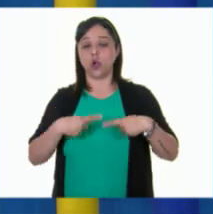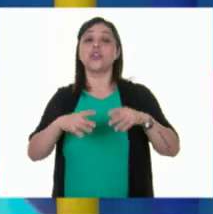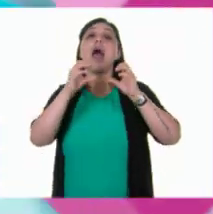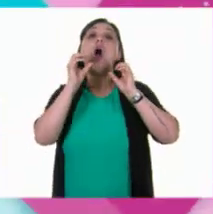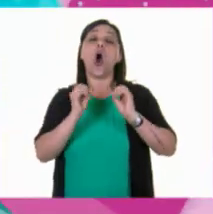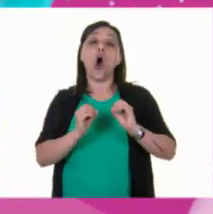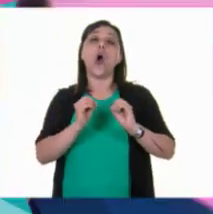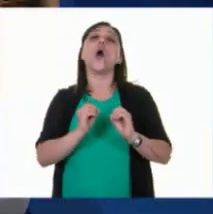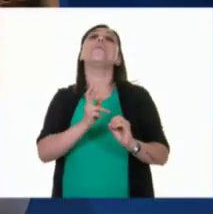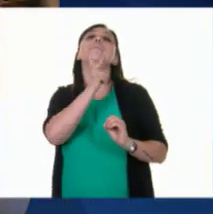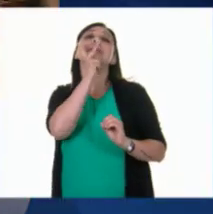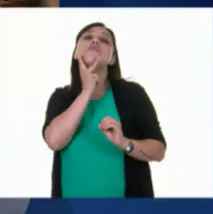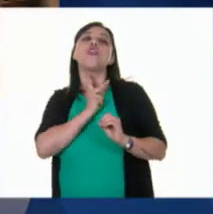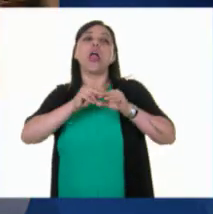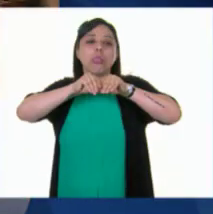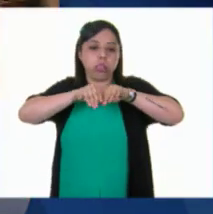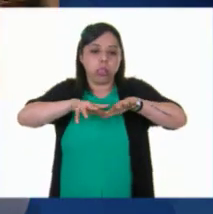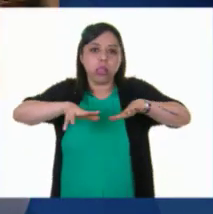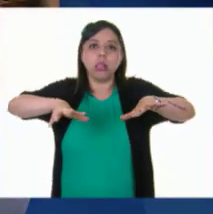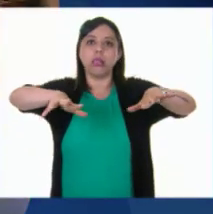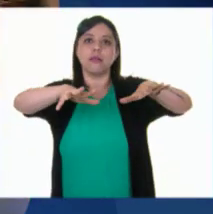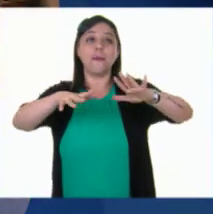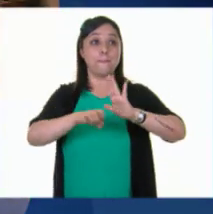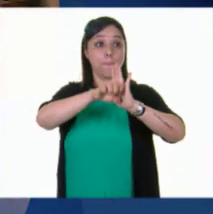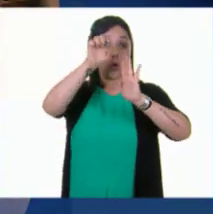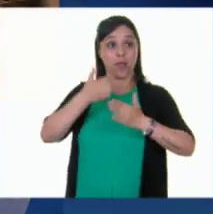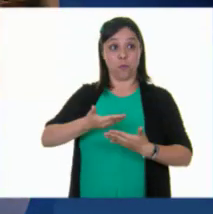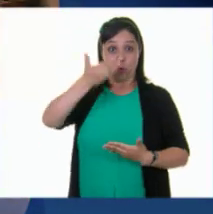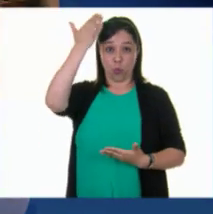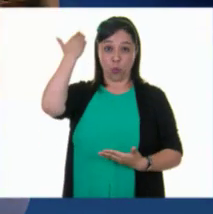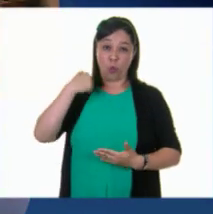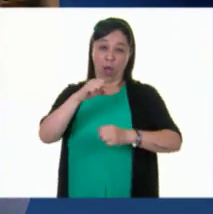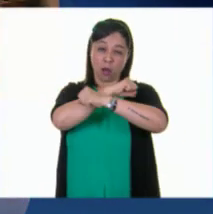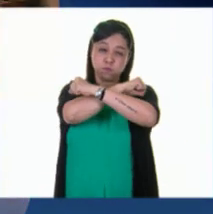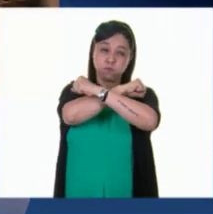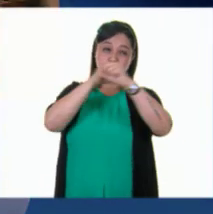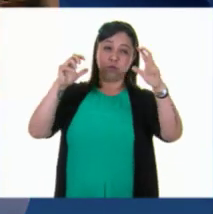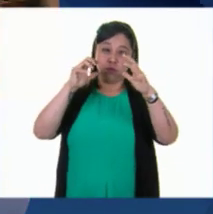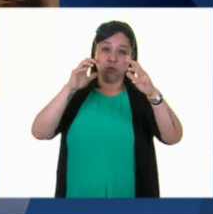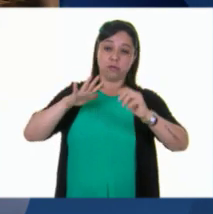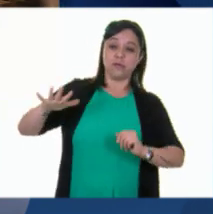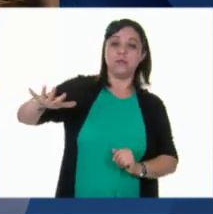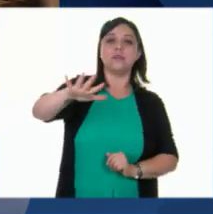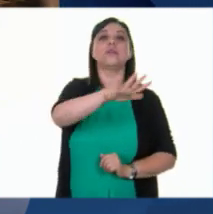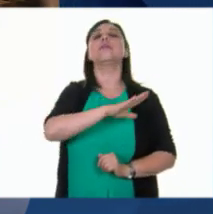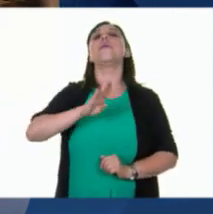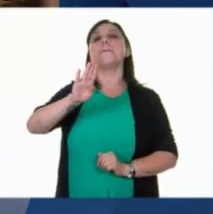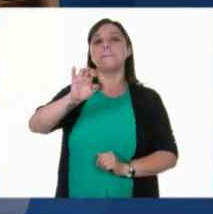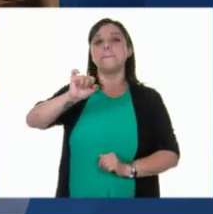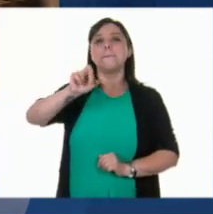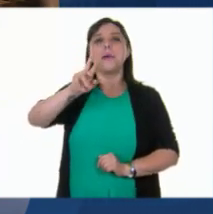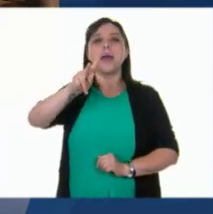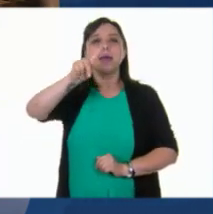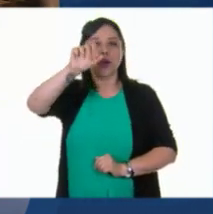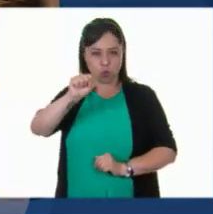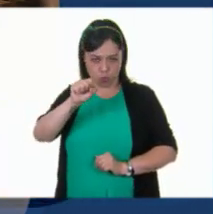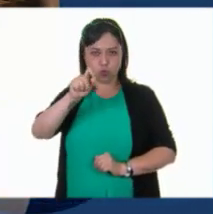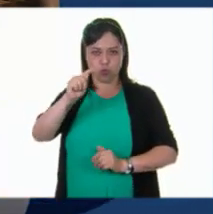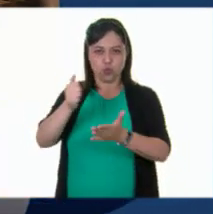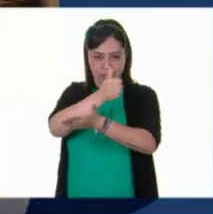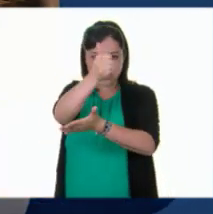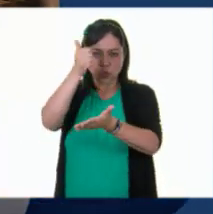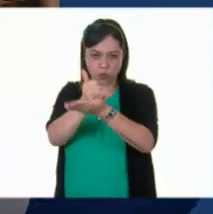otros. Tal fue el caso de las explosiones que ocurrieron en el puerto de Beirut, en el norte de esa ciudad